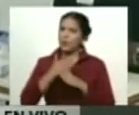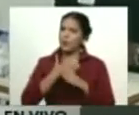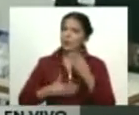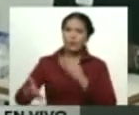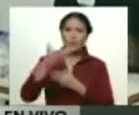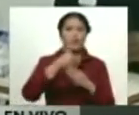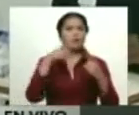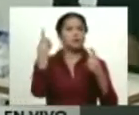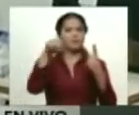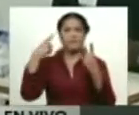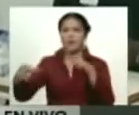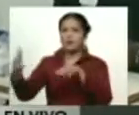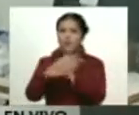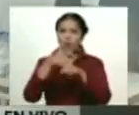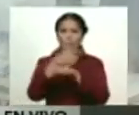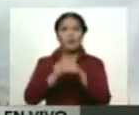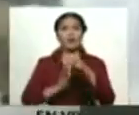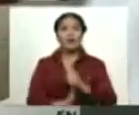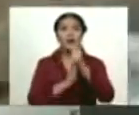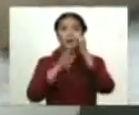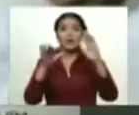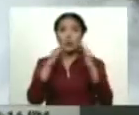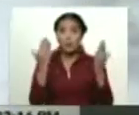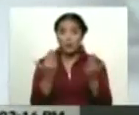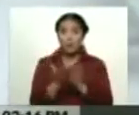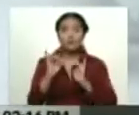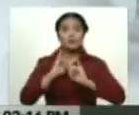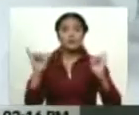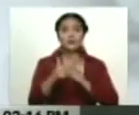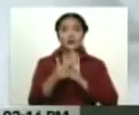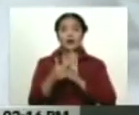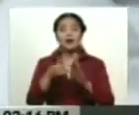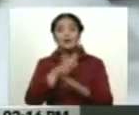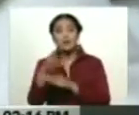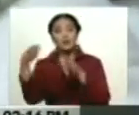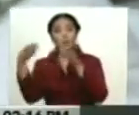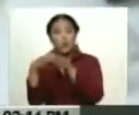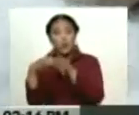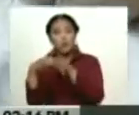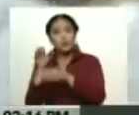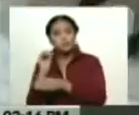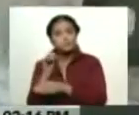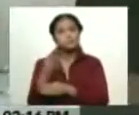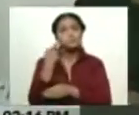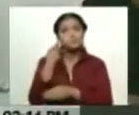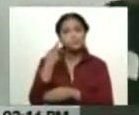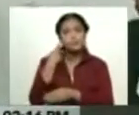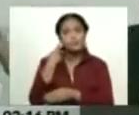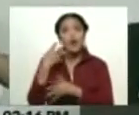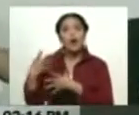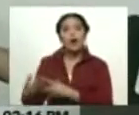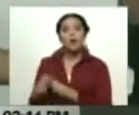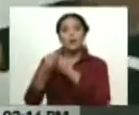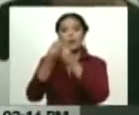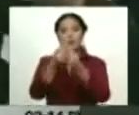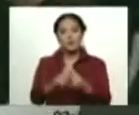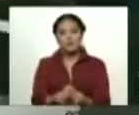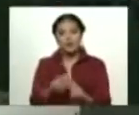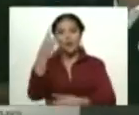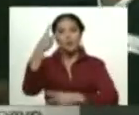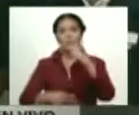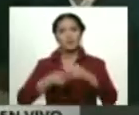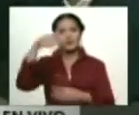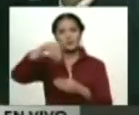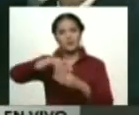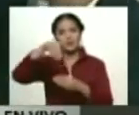de numerosos gobiernos y líderes del mundo que han enviado sus delegaciones en la calidad de acompañantes al proceso